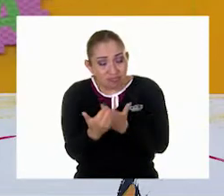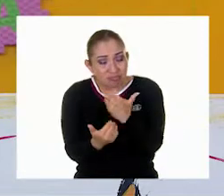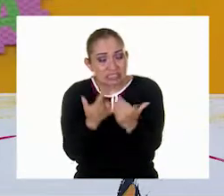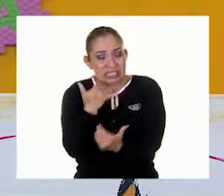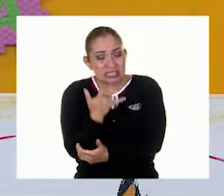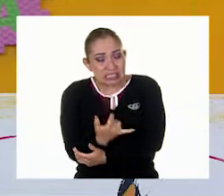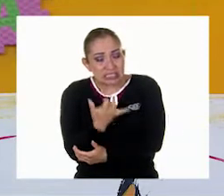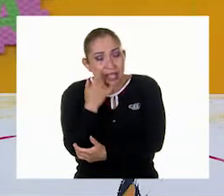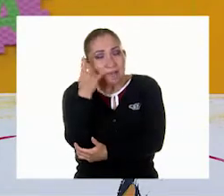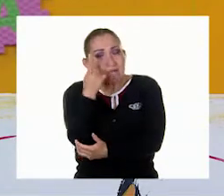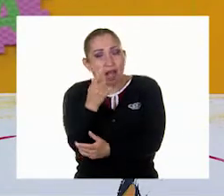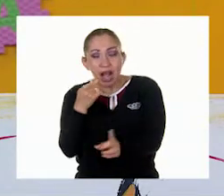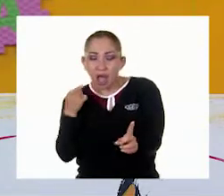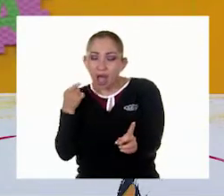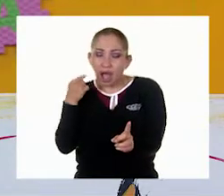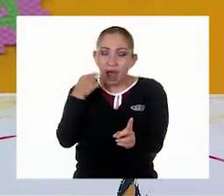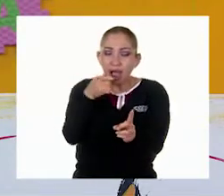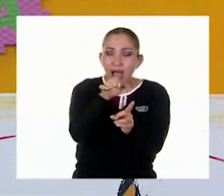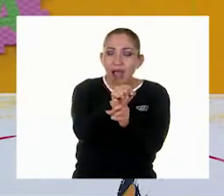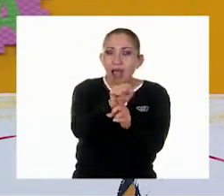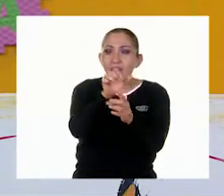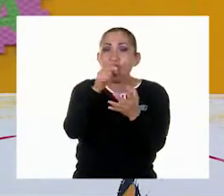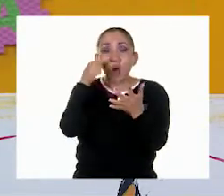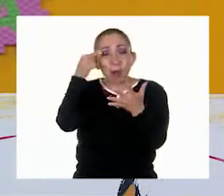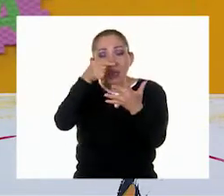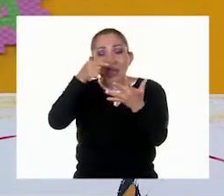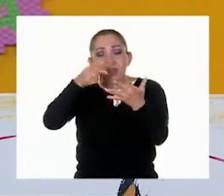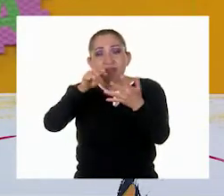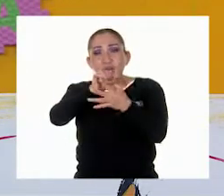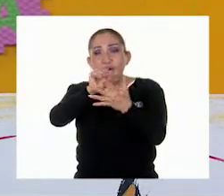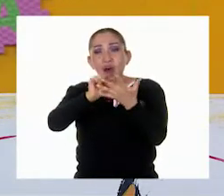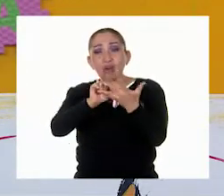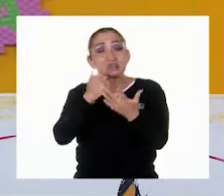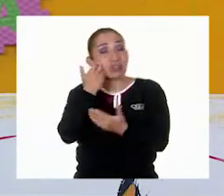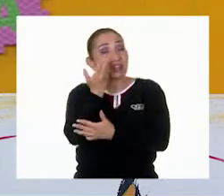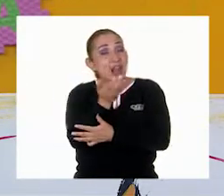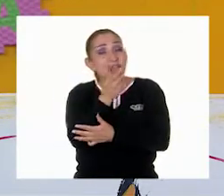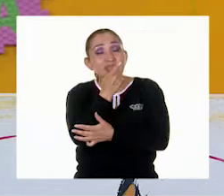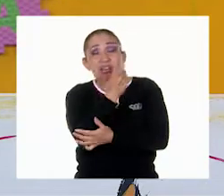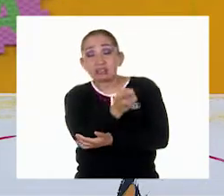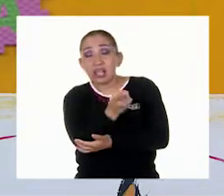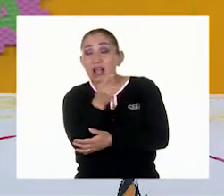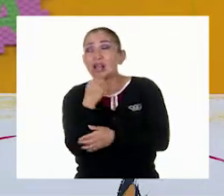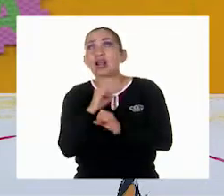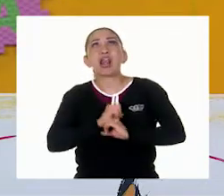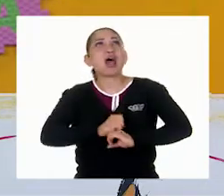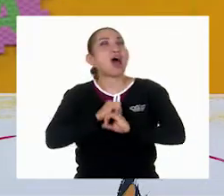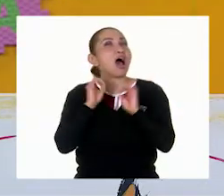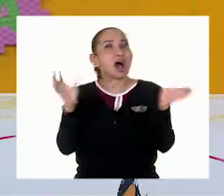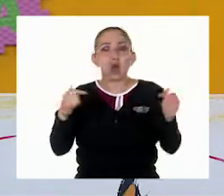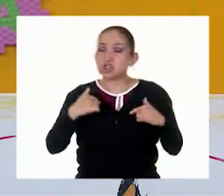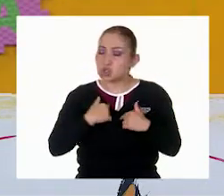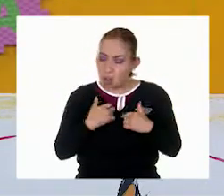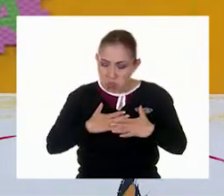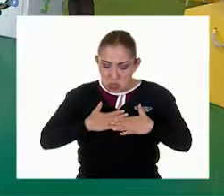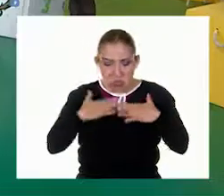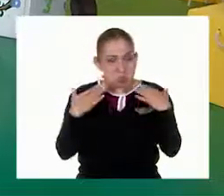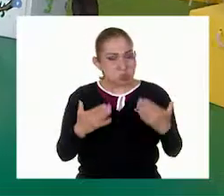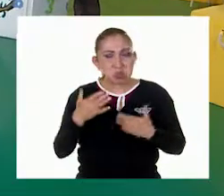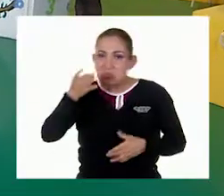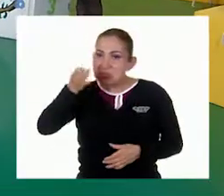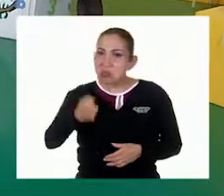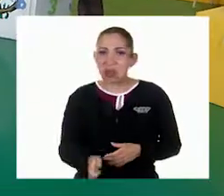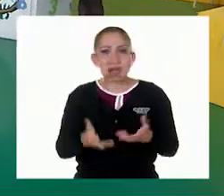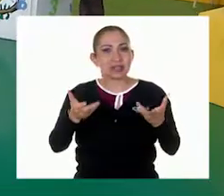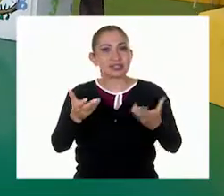grande esfuerzo por alcanzar estos objetivos. Yo quiero decirles que por supuesto que estoy dispuesta a